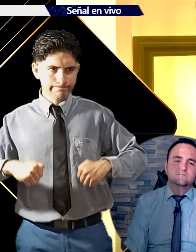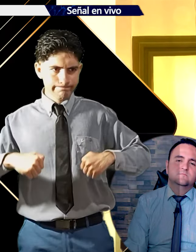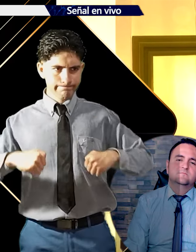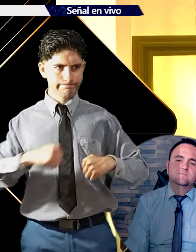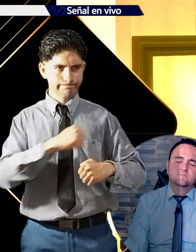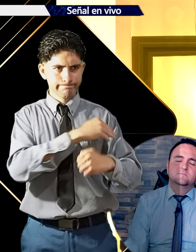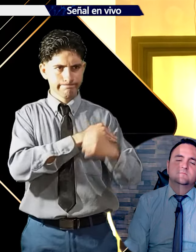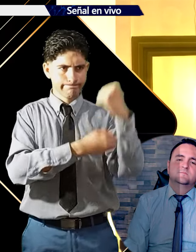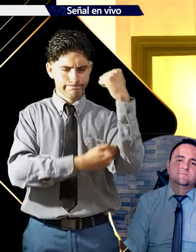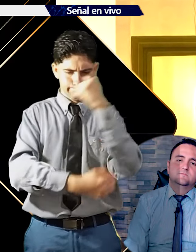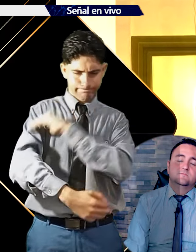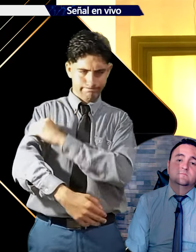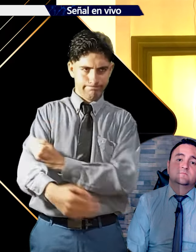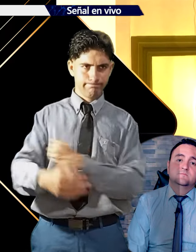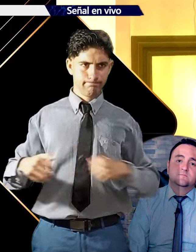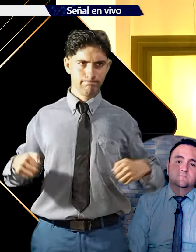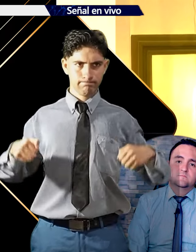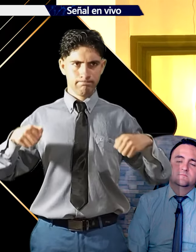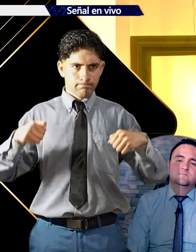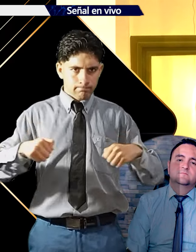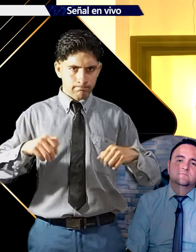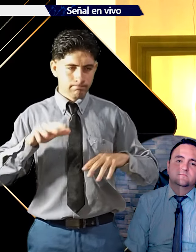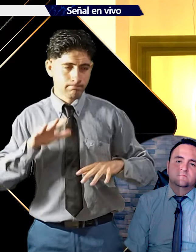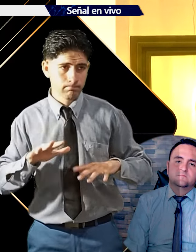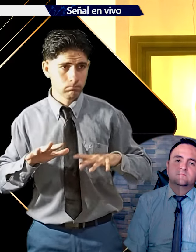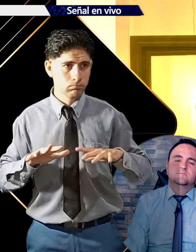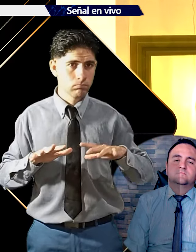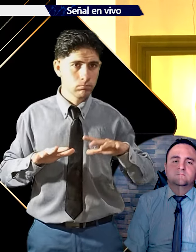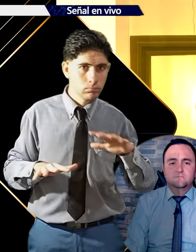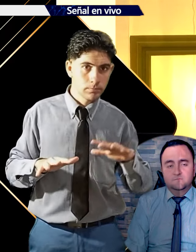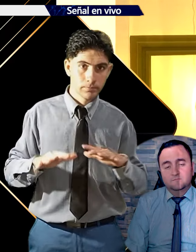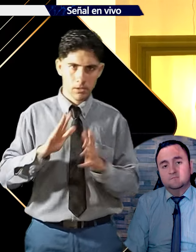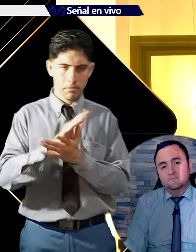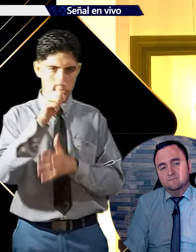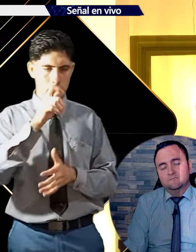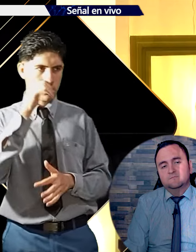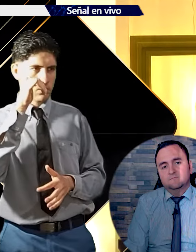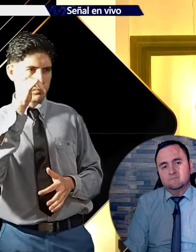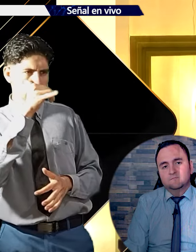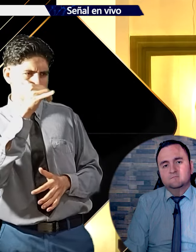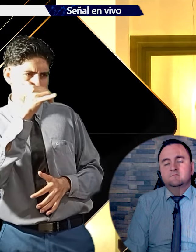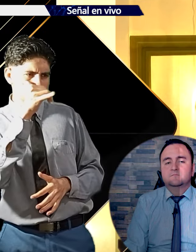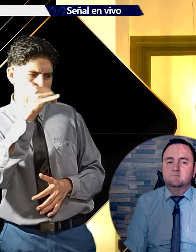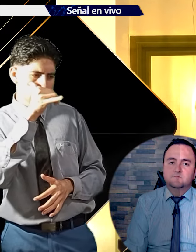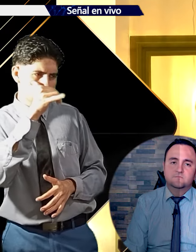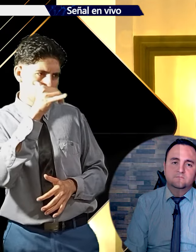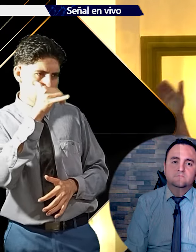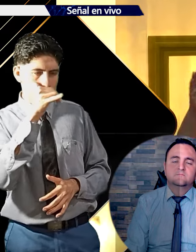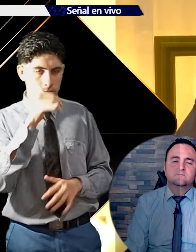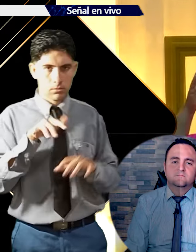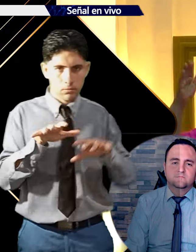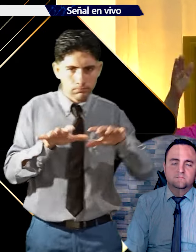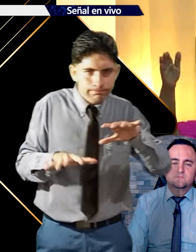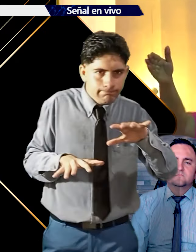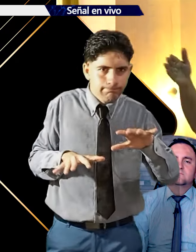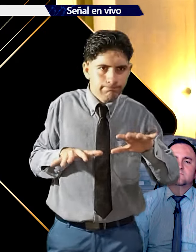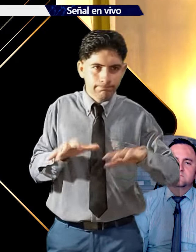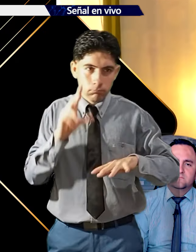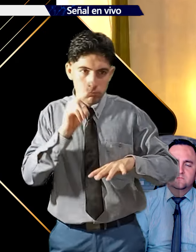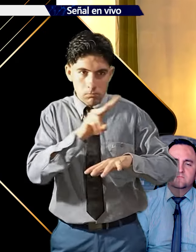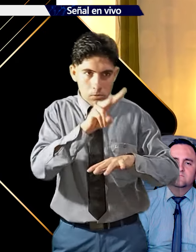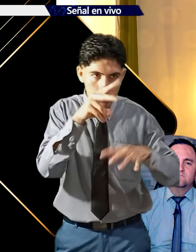había un león bien fornido, bien grueso, bien fuerte. Y entonces el camarógrafo le pusieron la presa